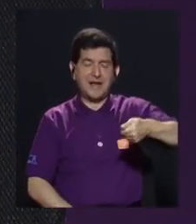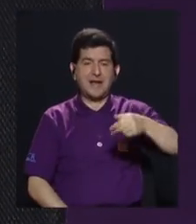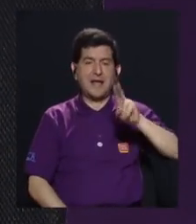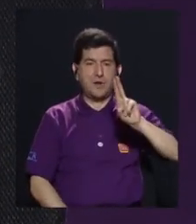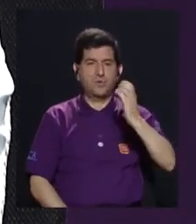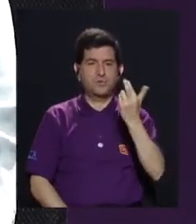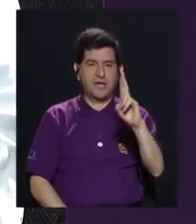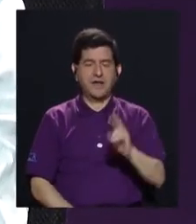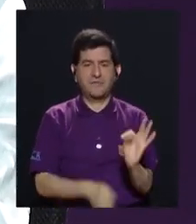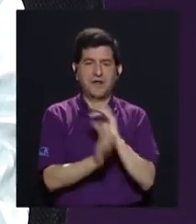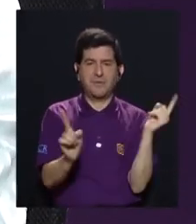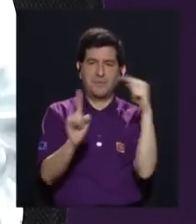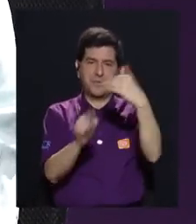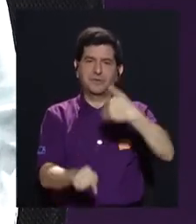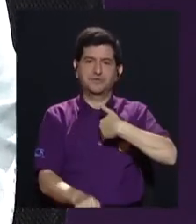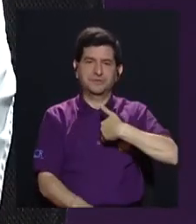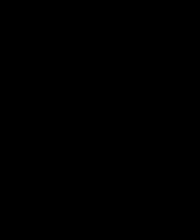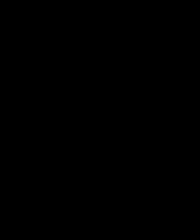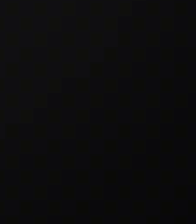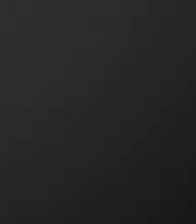tv con sentido